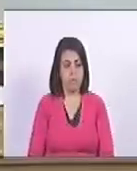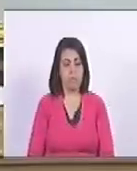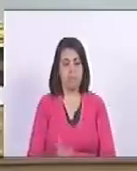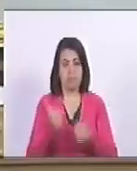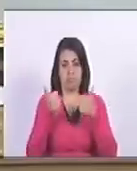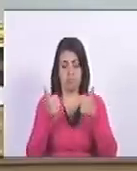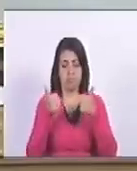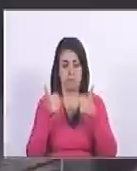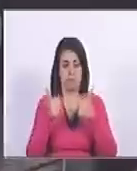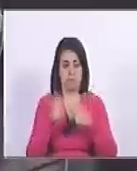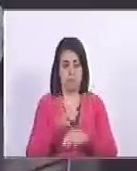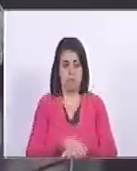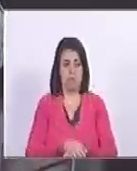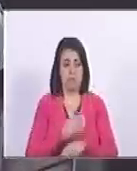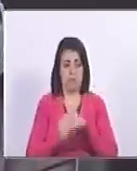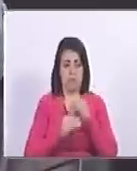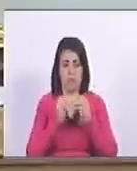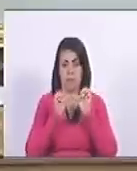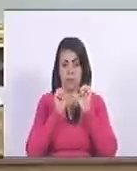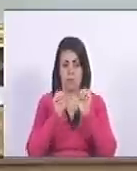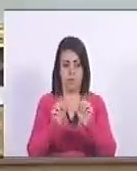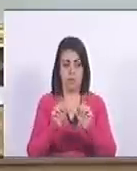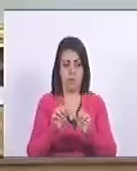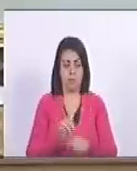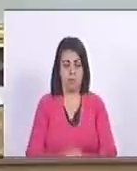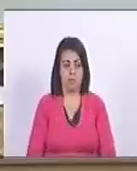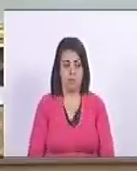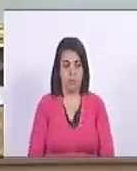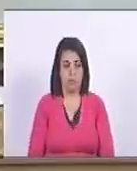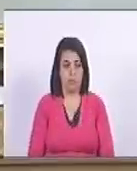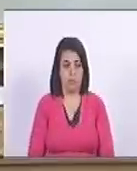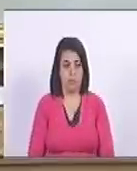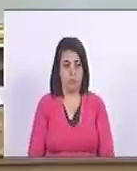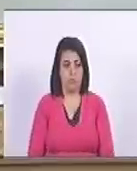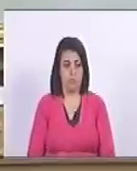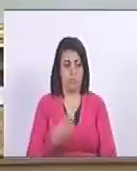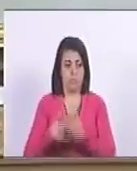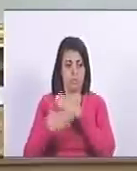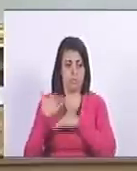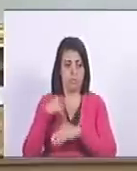Muy bien, que les están estableciendo, y si es mejor poner lo pusieron así antes.